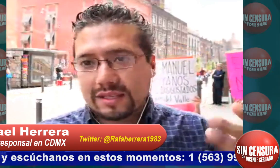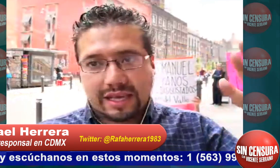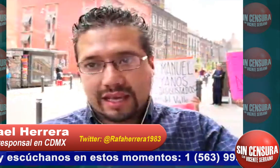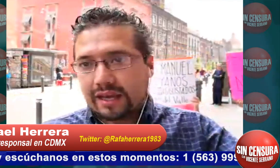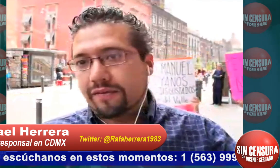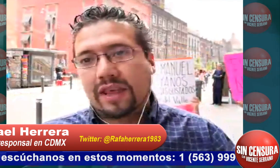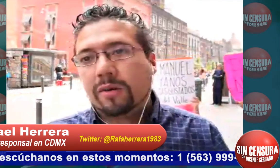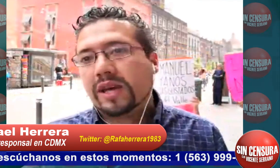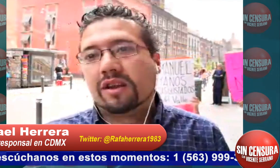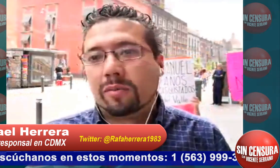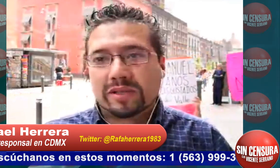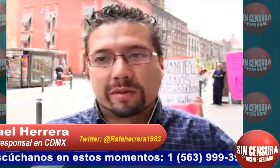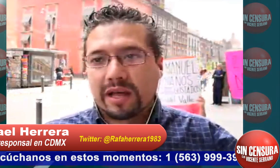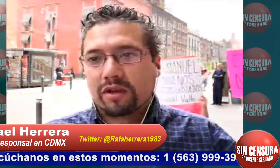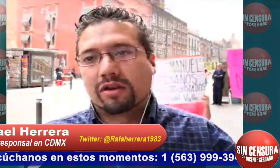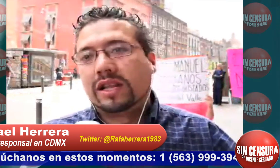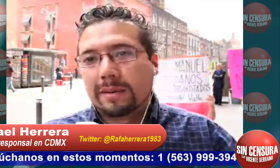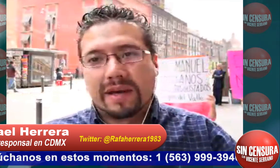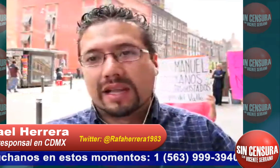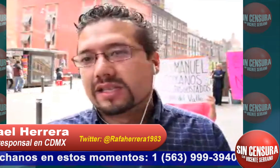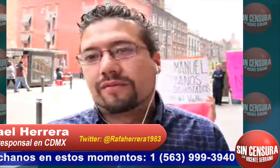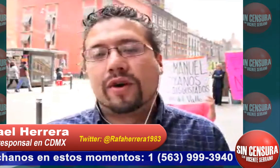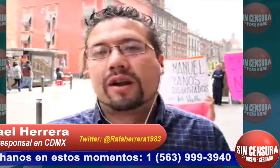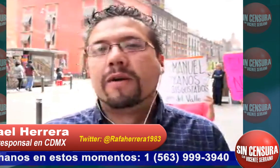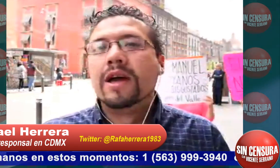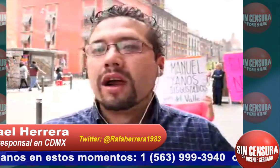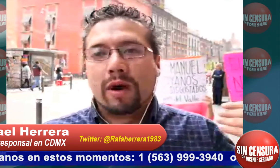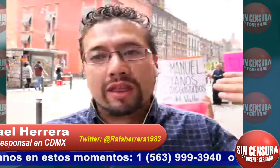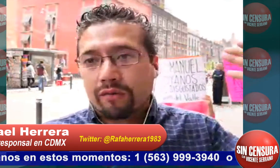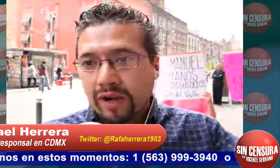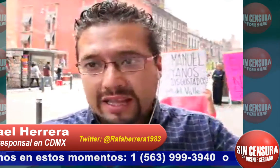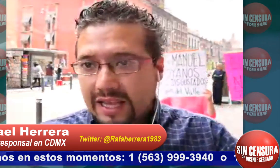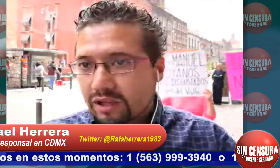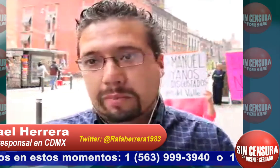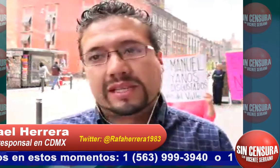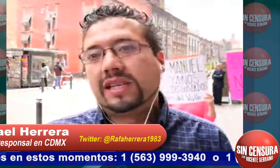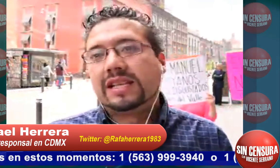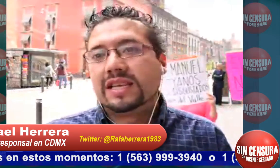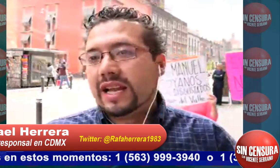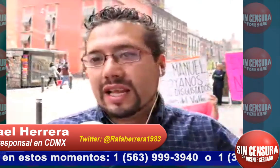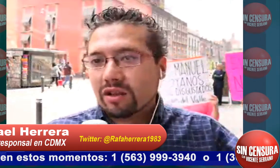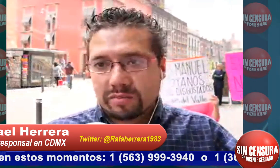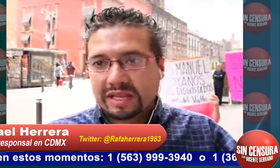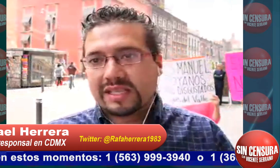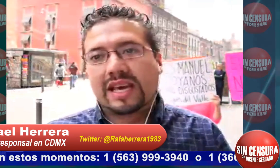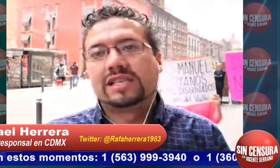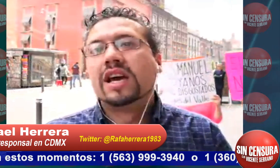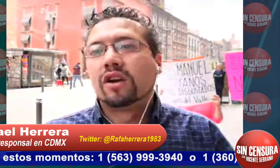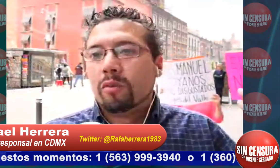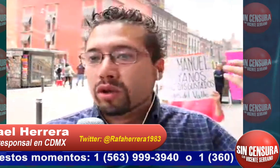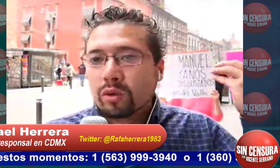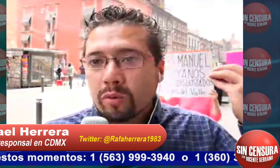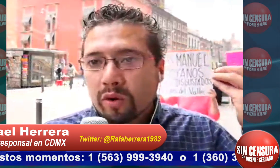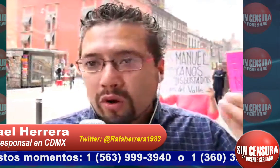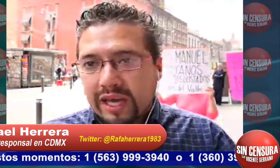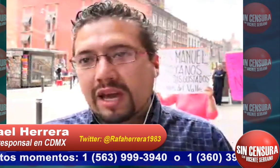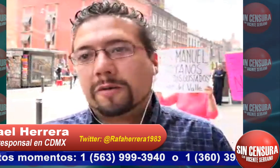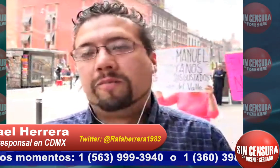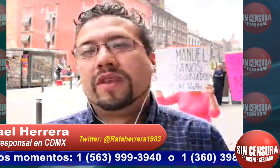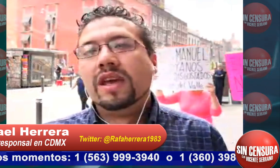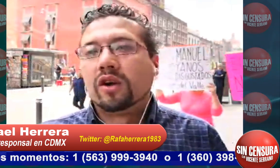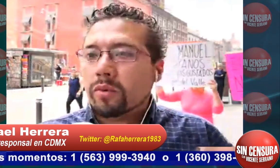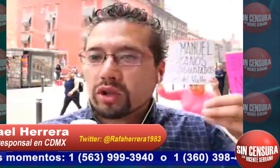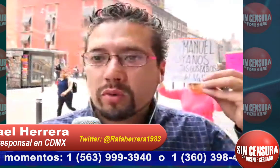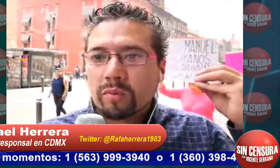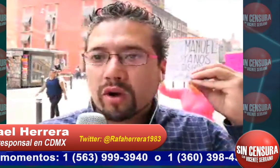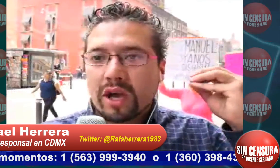fue jefe de gobierno López Obrador con el tema del desafuero, cuando fue candidato presidencial en el 2006, cómo tuvo un